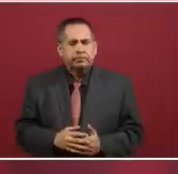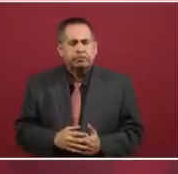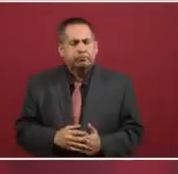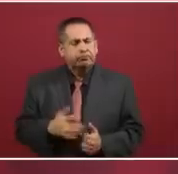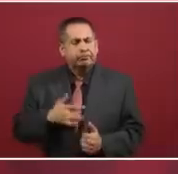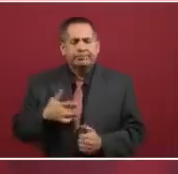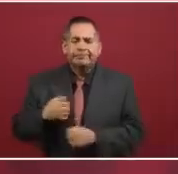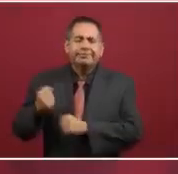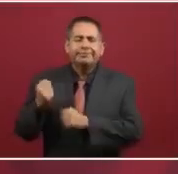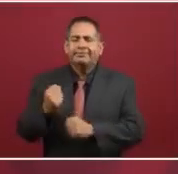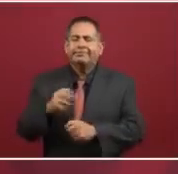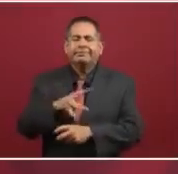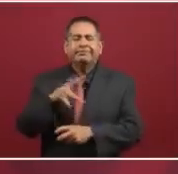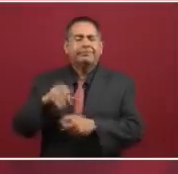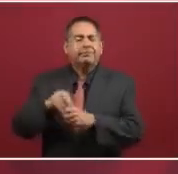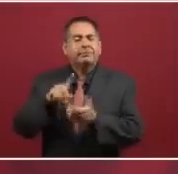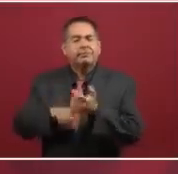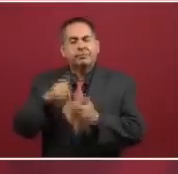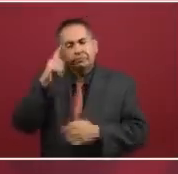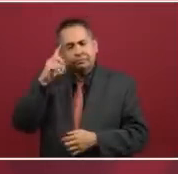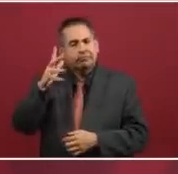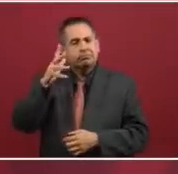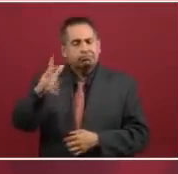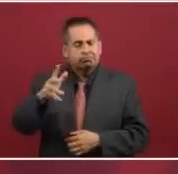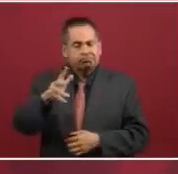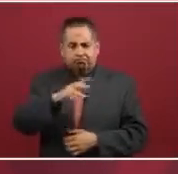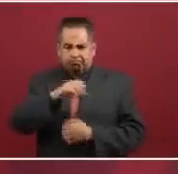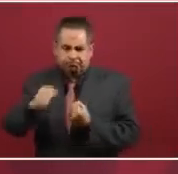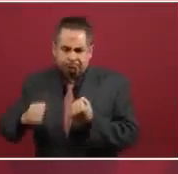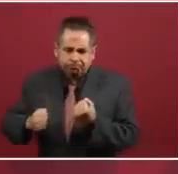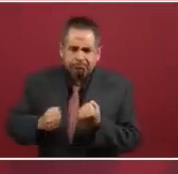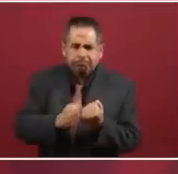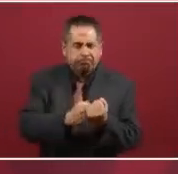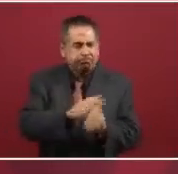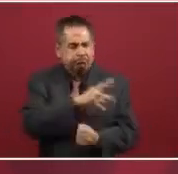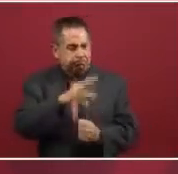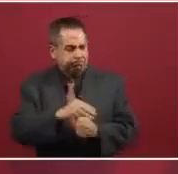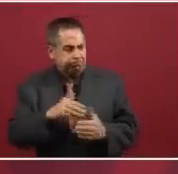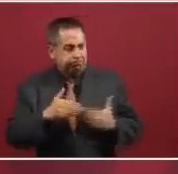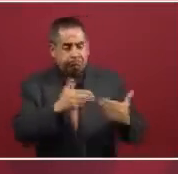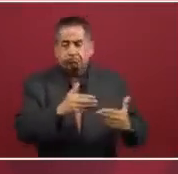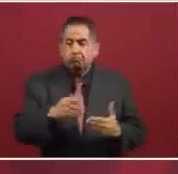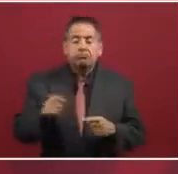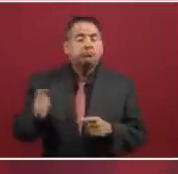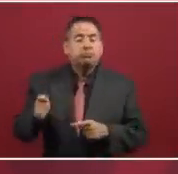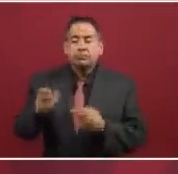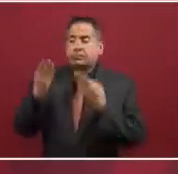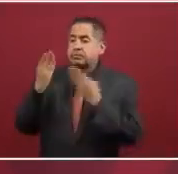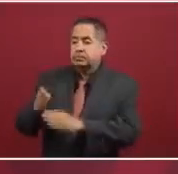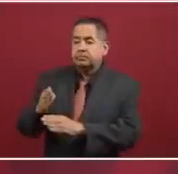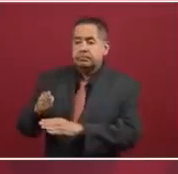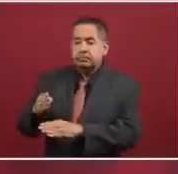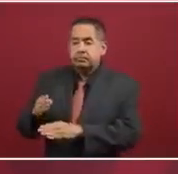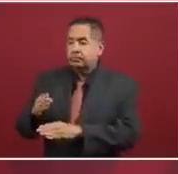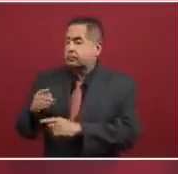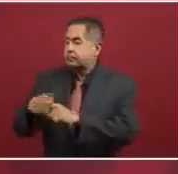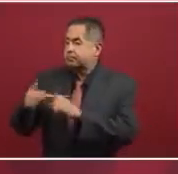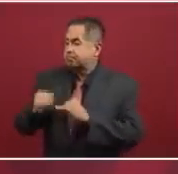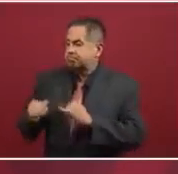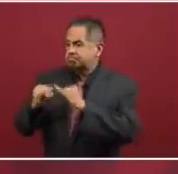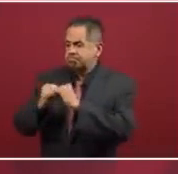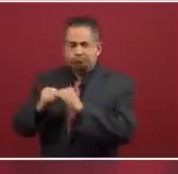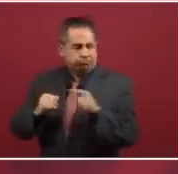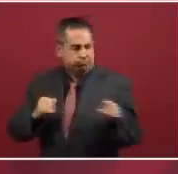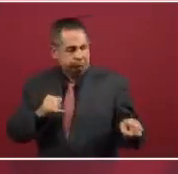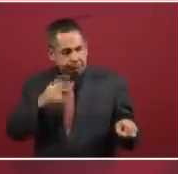confirme el amplio respaldo de la comunidad de bancos e instituciones